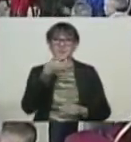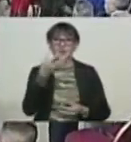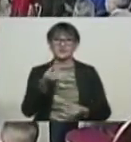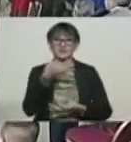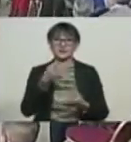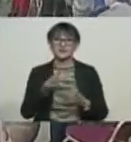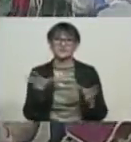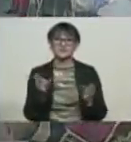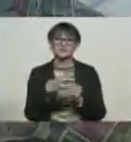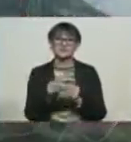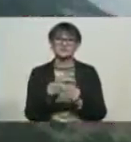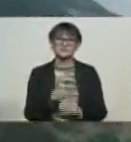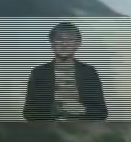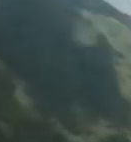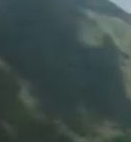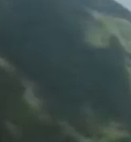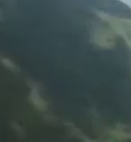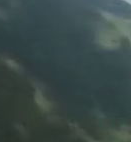tardes, Venezuela.